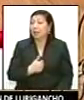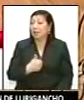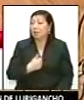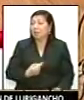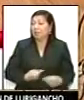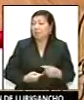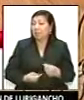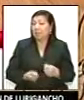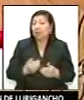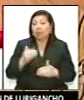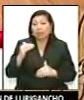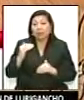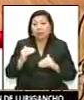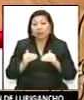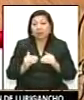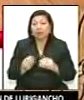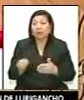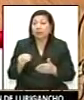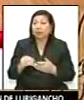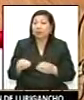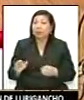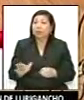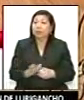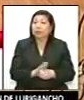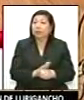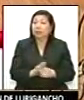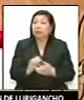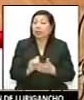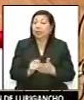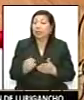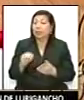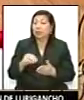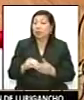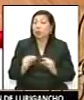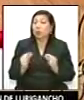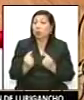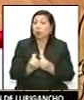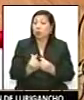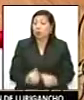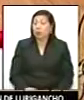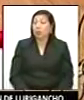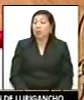una gradualidad y complejidad a las que se suma un conjunto de